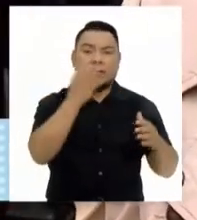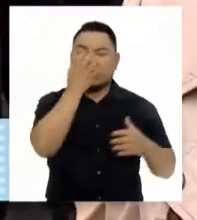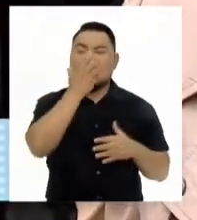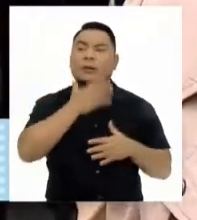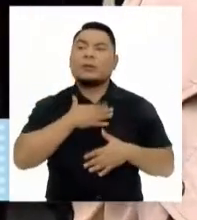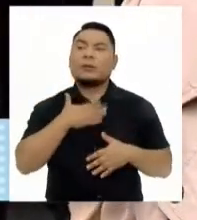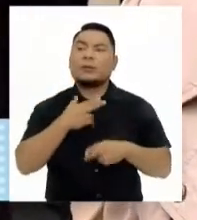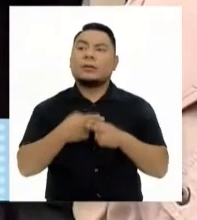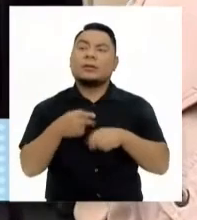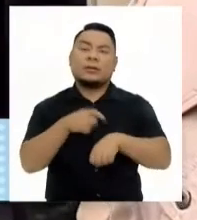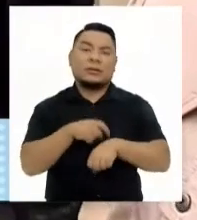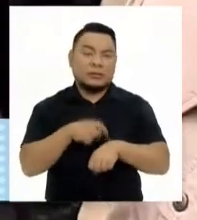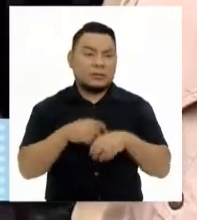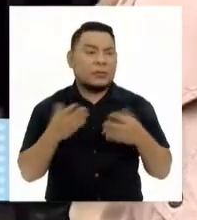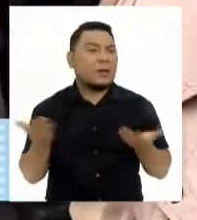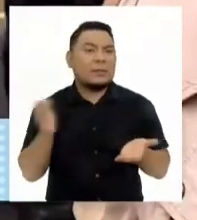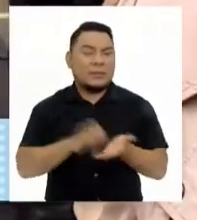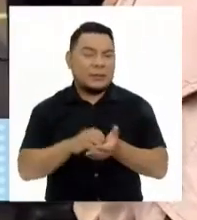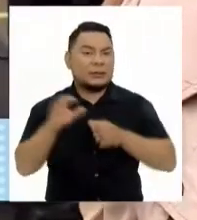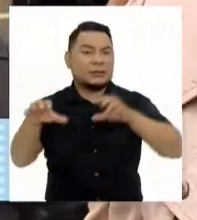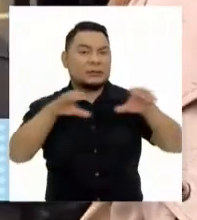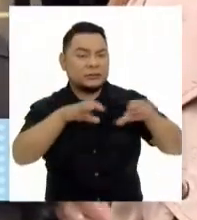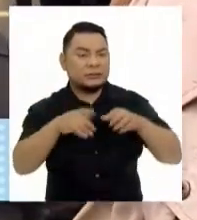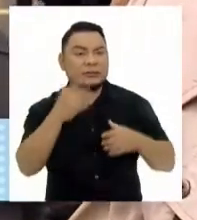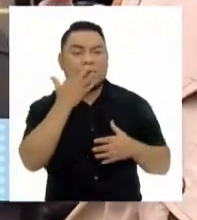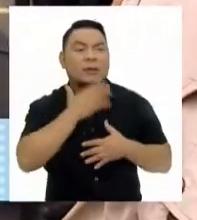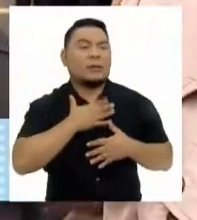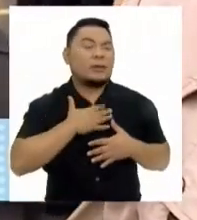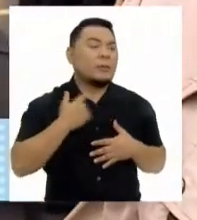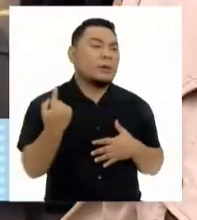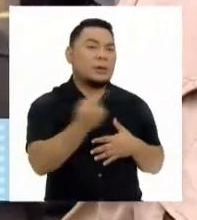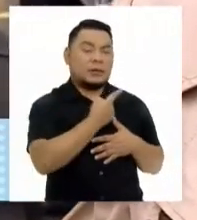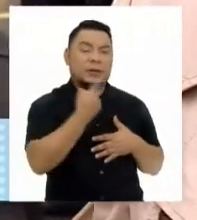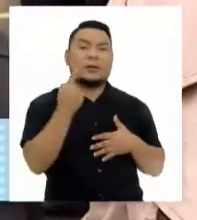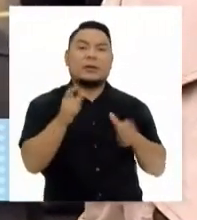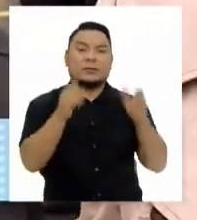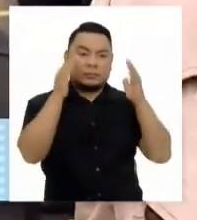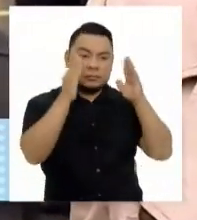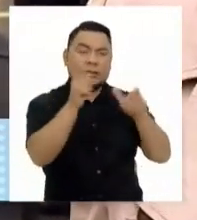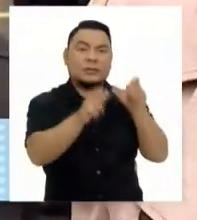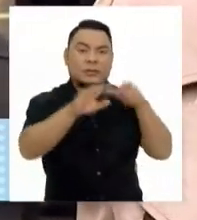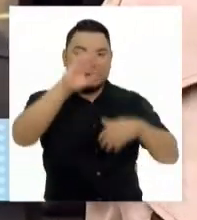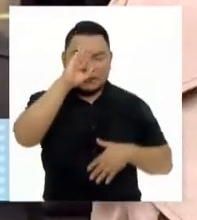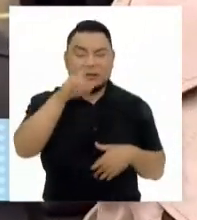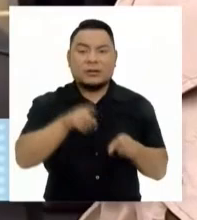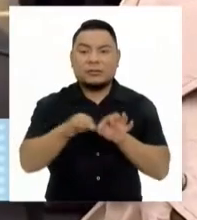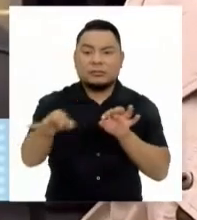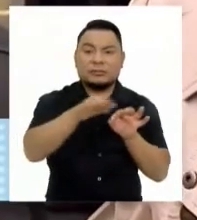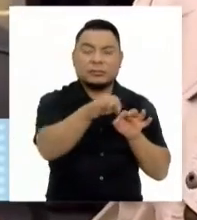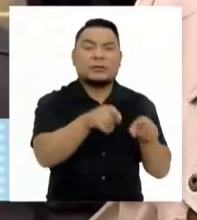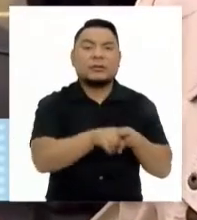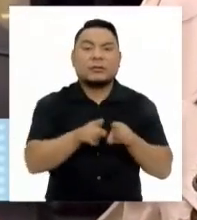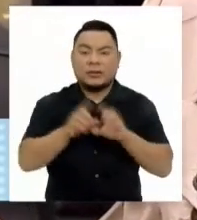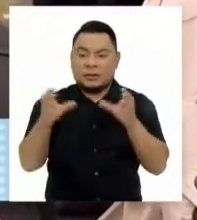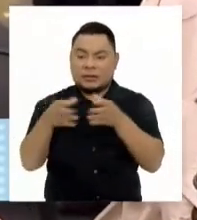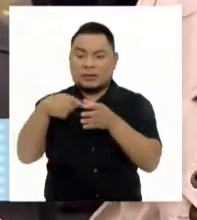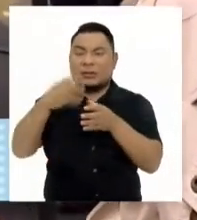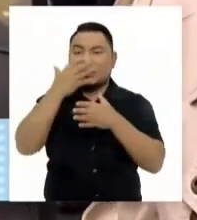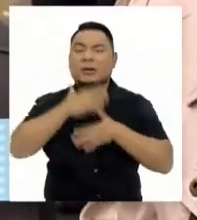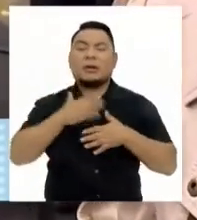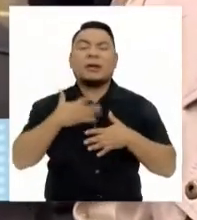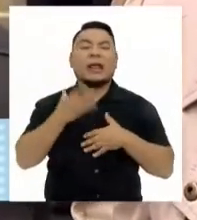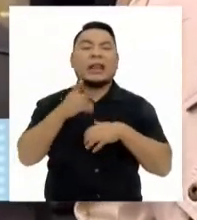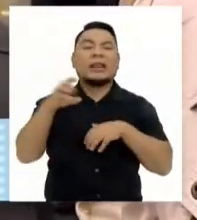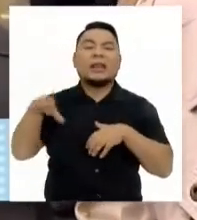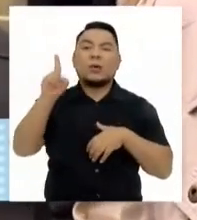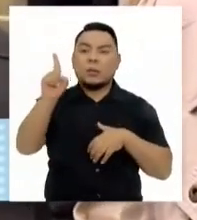oxigenación temporal abajo, no solamente tener en las capitales de las regiones, sino tener centros de oxigenación temporal por